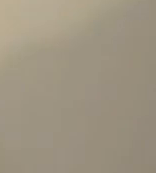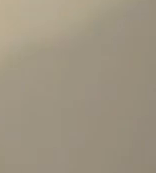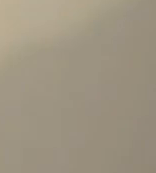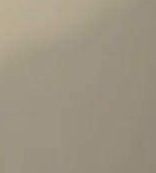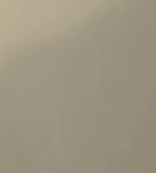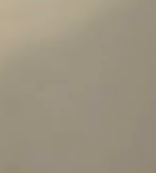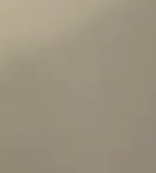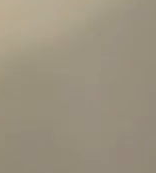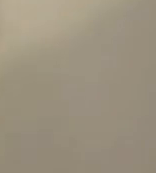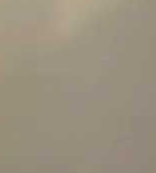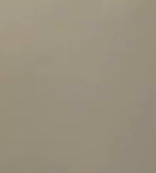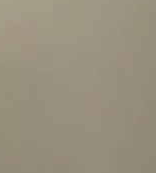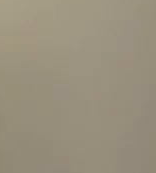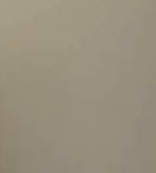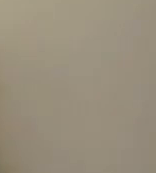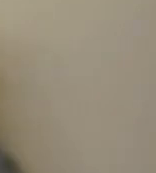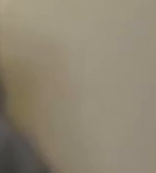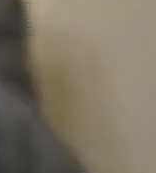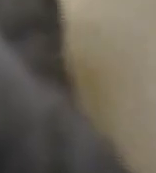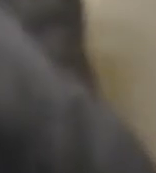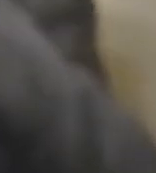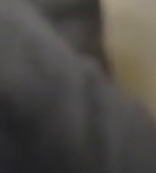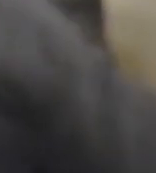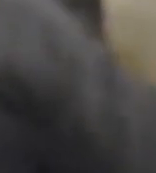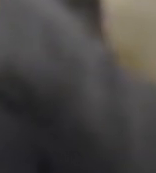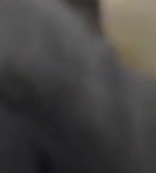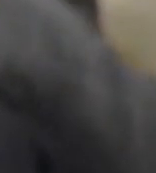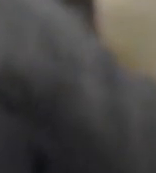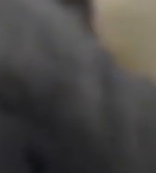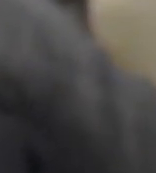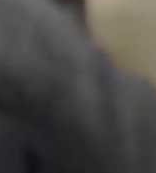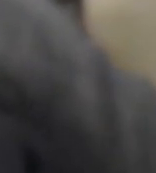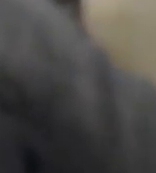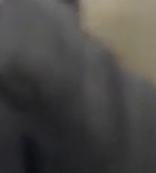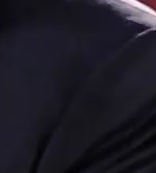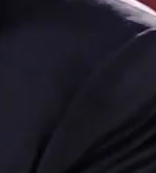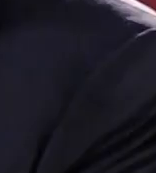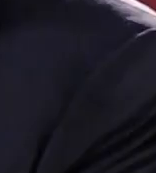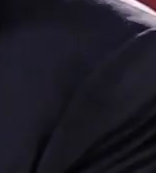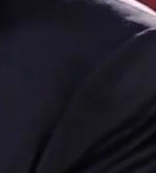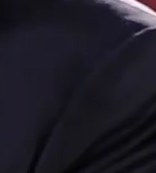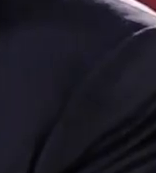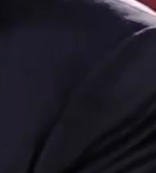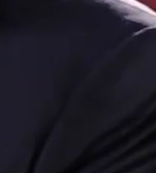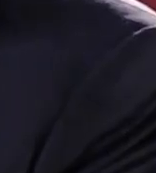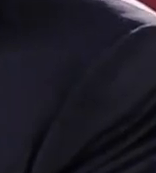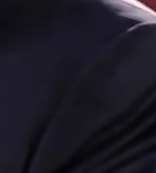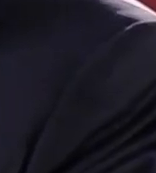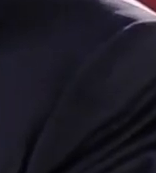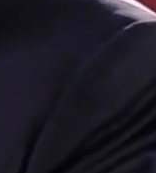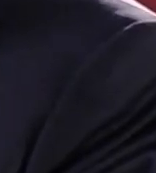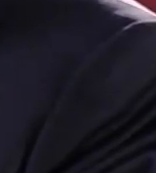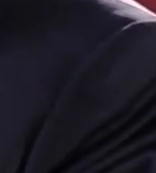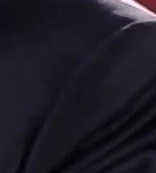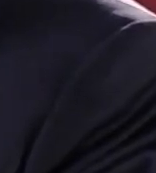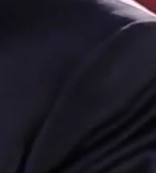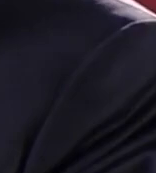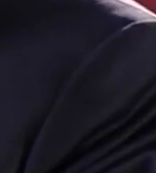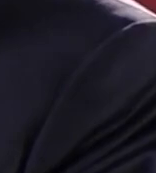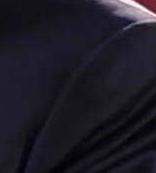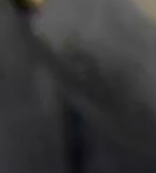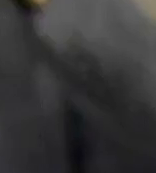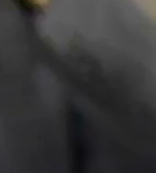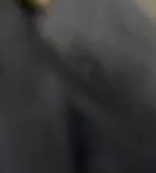con irresponsabilidad, hasta cierto punto, totalmente político? Y la segunda pregunta, si ya tiene el balance, el